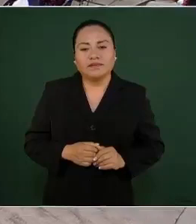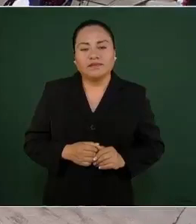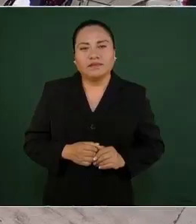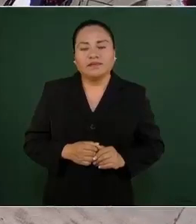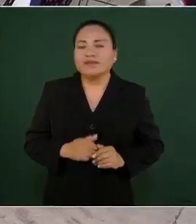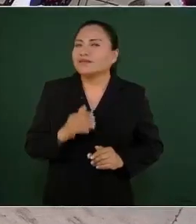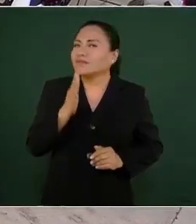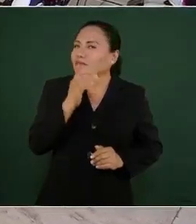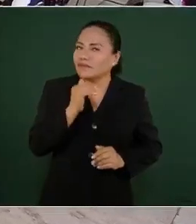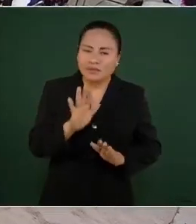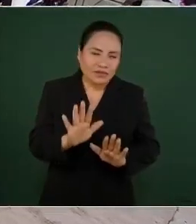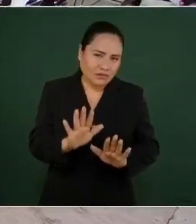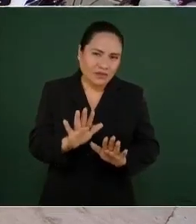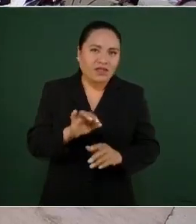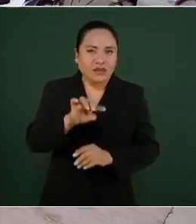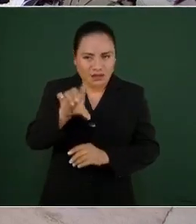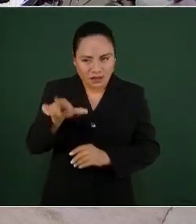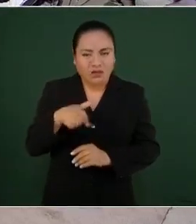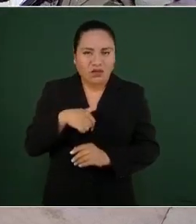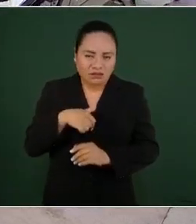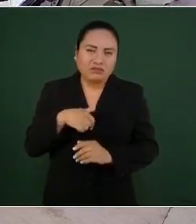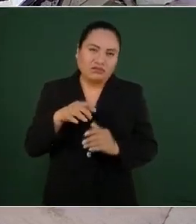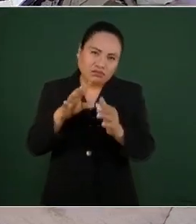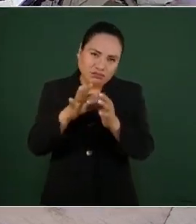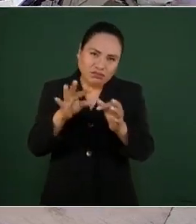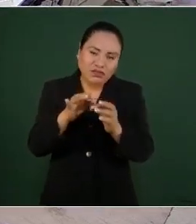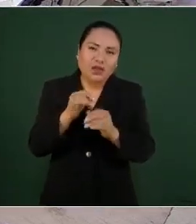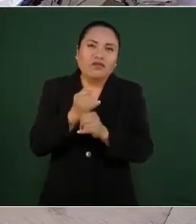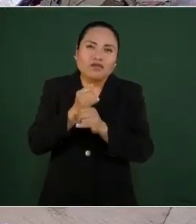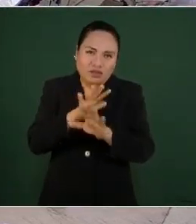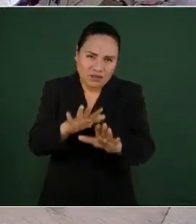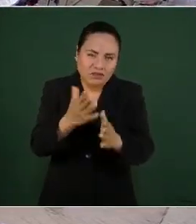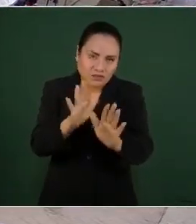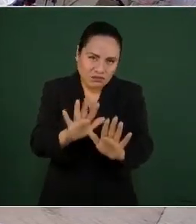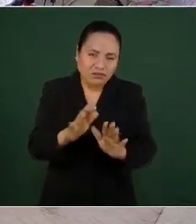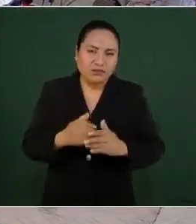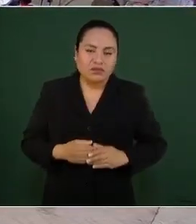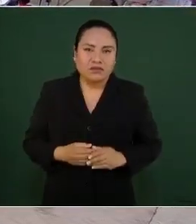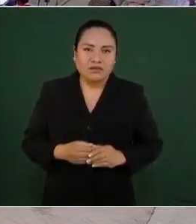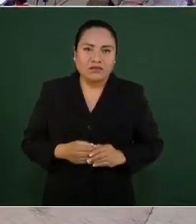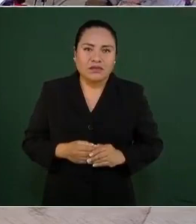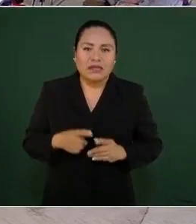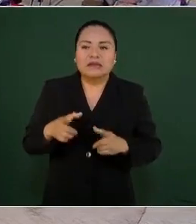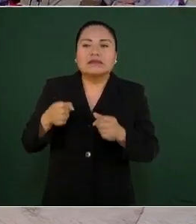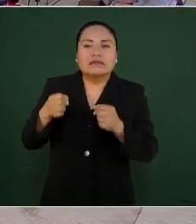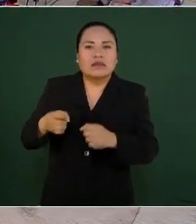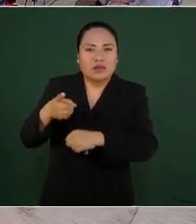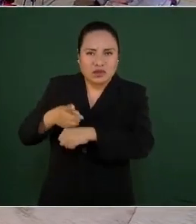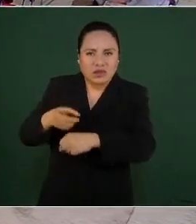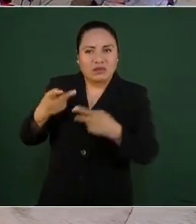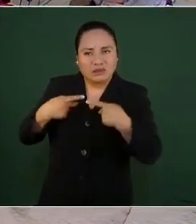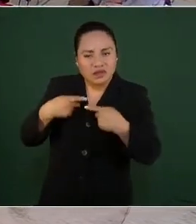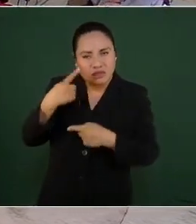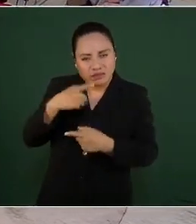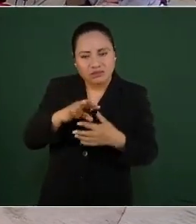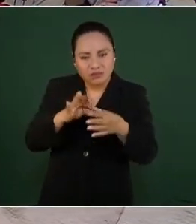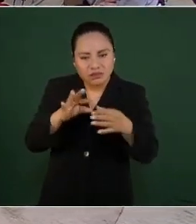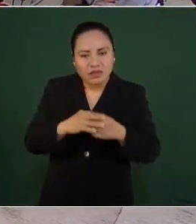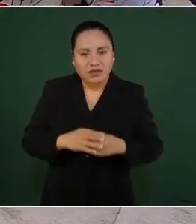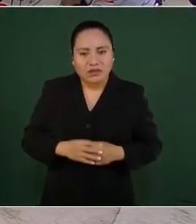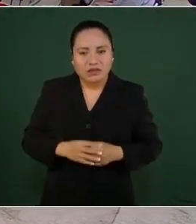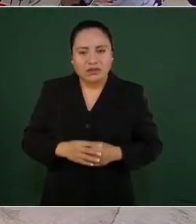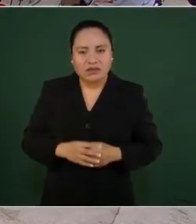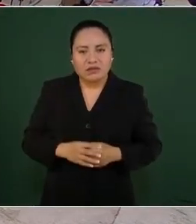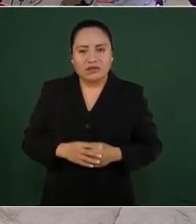No, más adelante hablamos de eso. Es por cuestiones de seguridad. De consolación, presidente. De